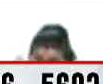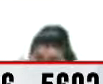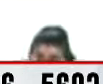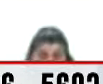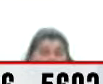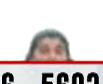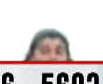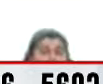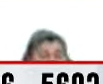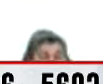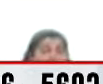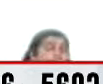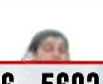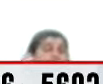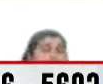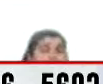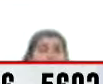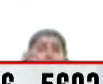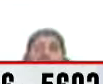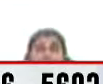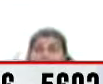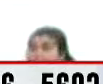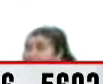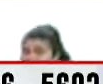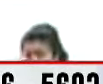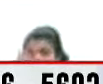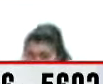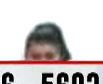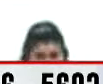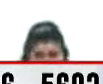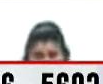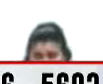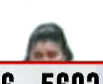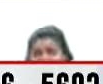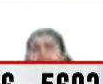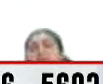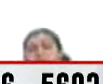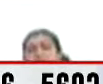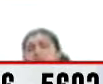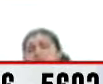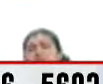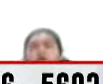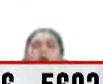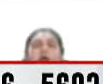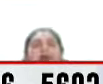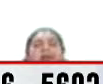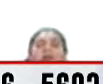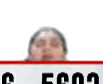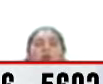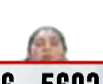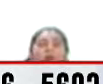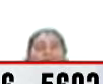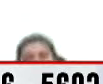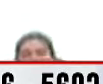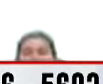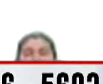droga o suicidarse puede hacerlo sin asistencia del Estado. Más recientemente dijo que amaba ser el topo dentro del Estado, el que destruye el